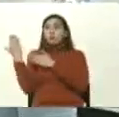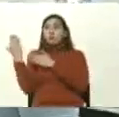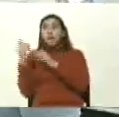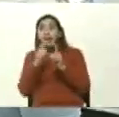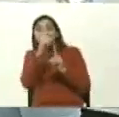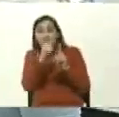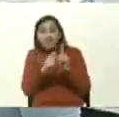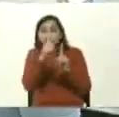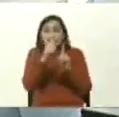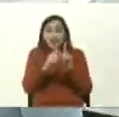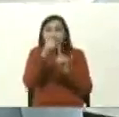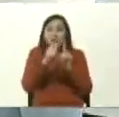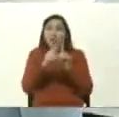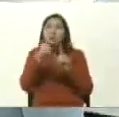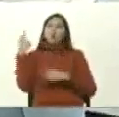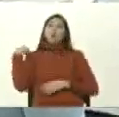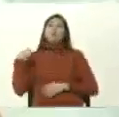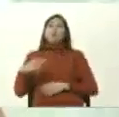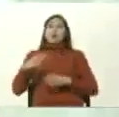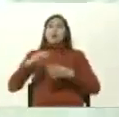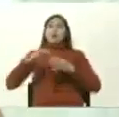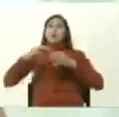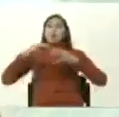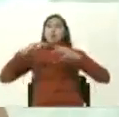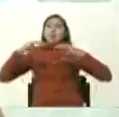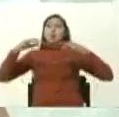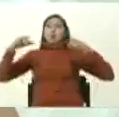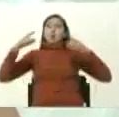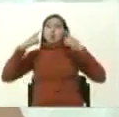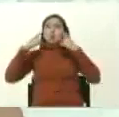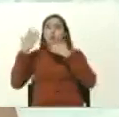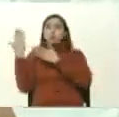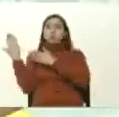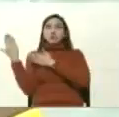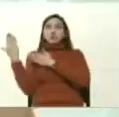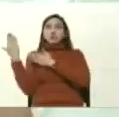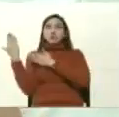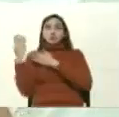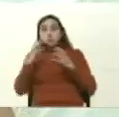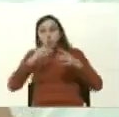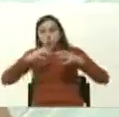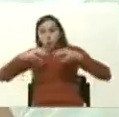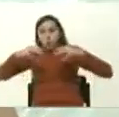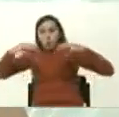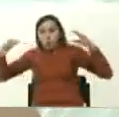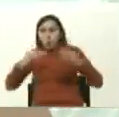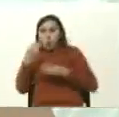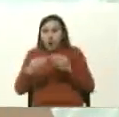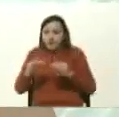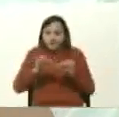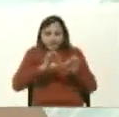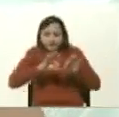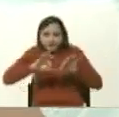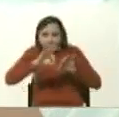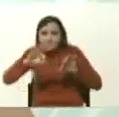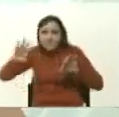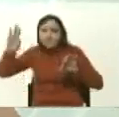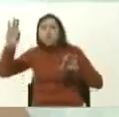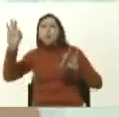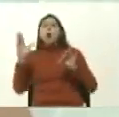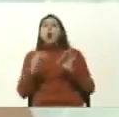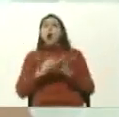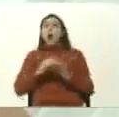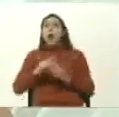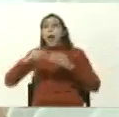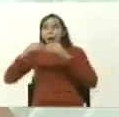temperatura, él se evapora dentro de uno de los extremos, por el tubo de condensación vuelve a pasar a un estado